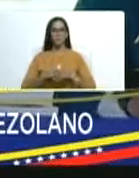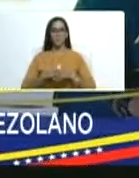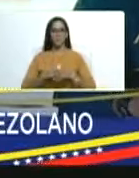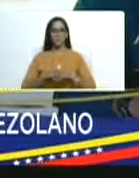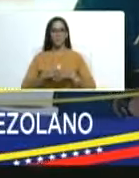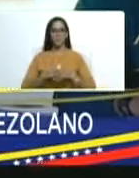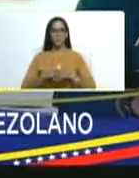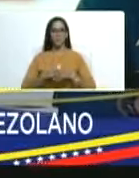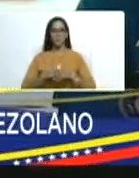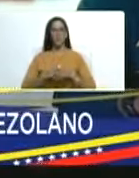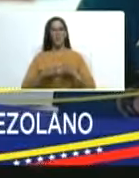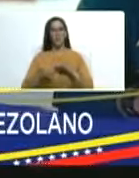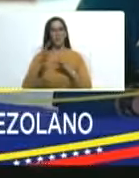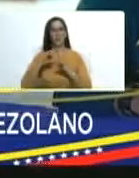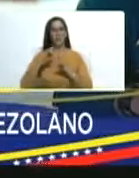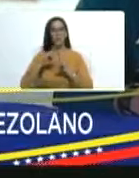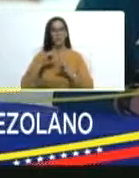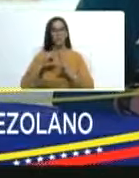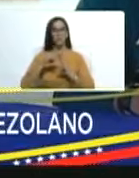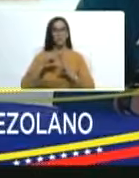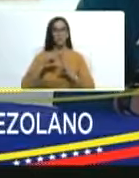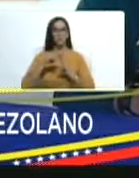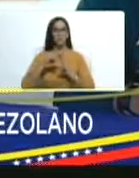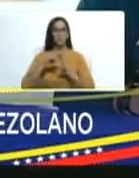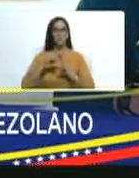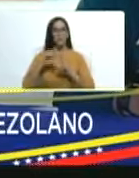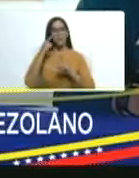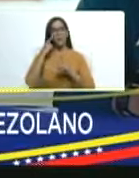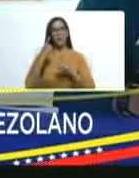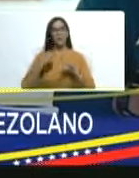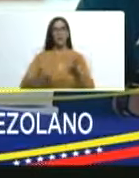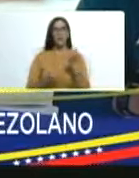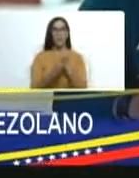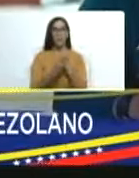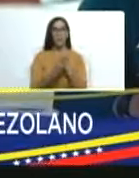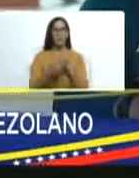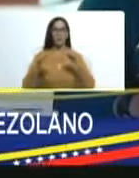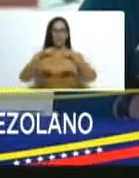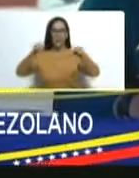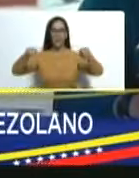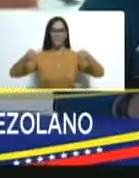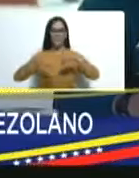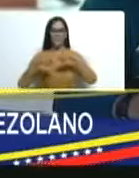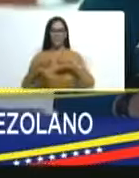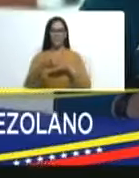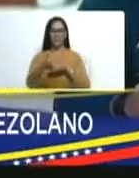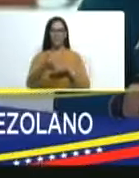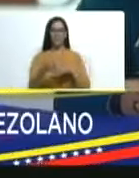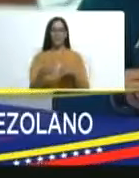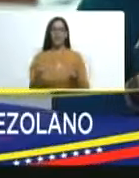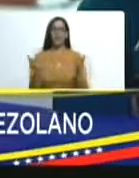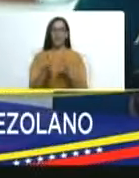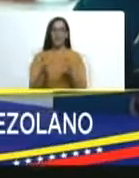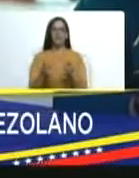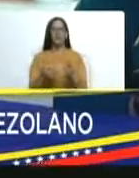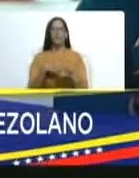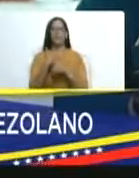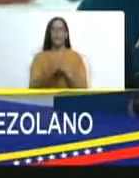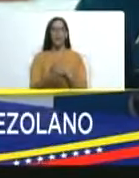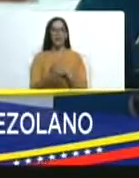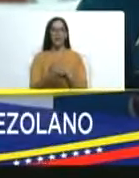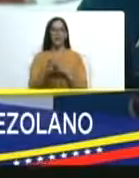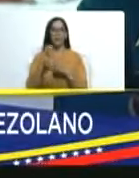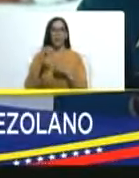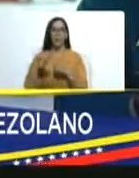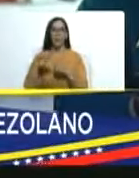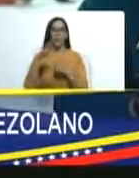Y nos vamos al Táchira para ver el reimpulso de la piscicultura continental a pequeña escala a través del plan